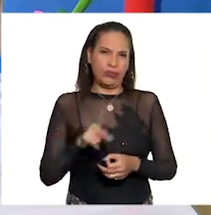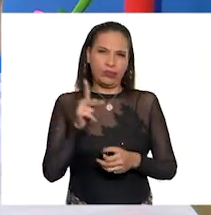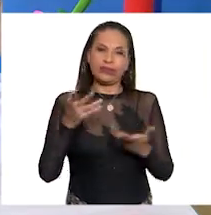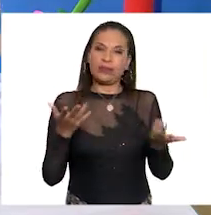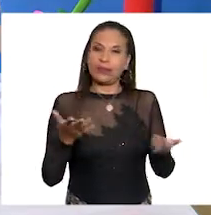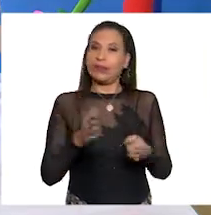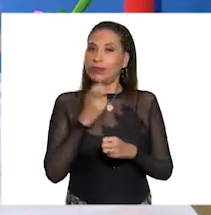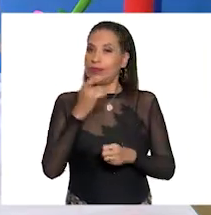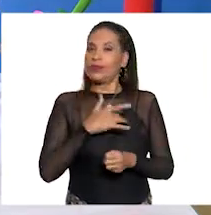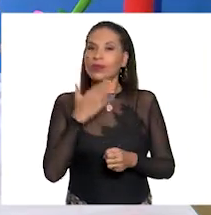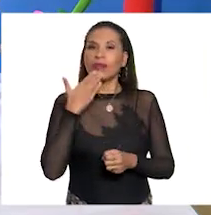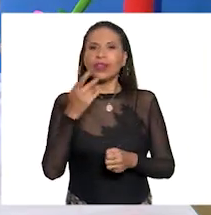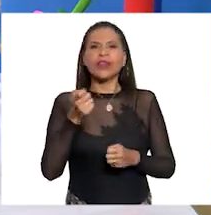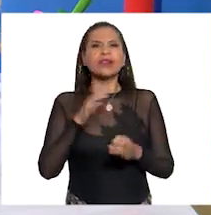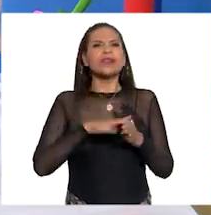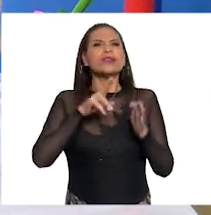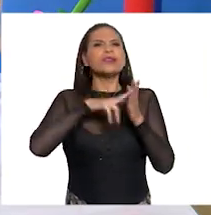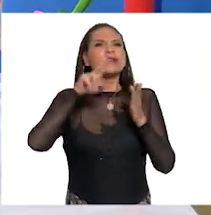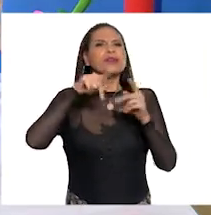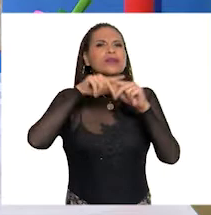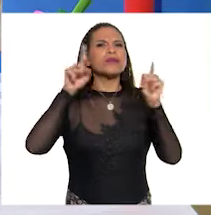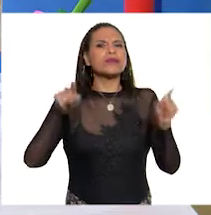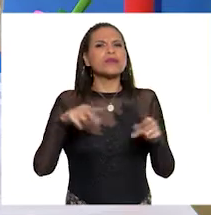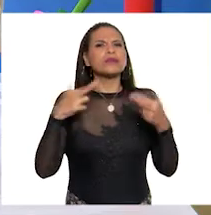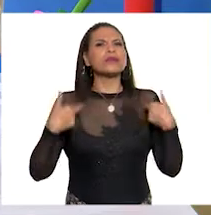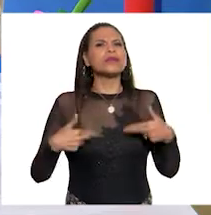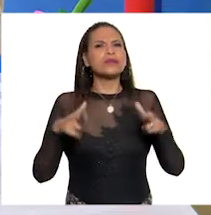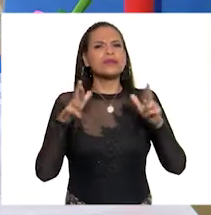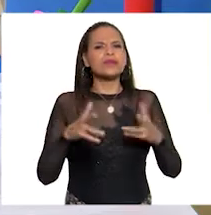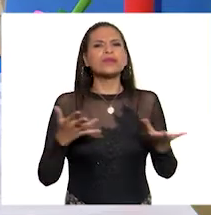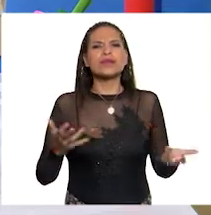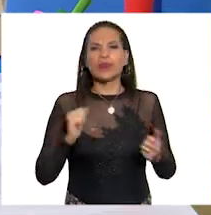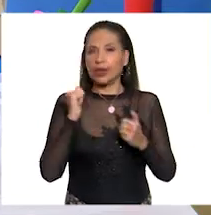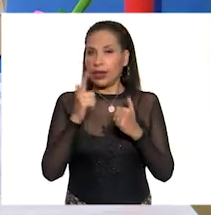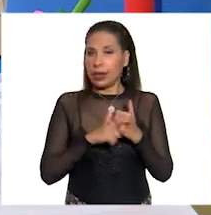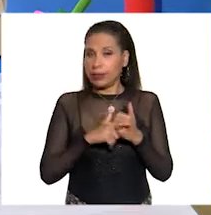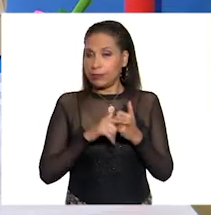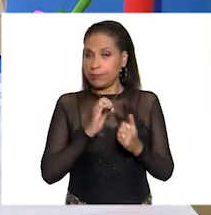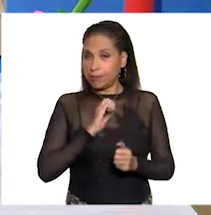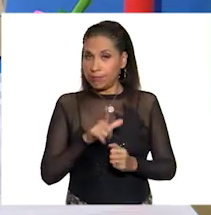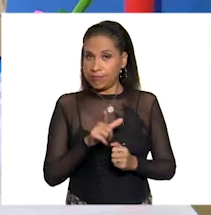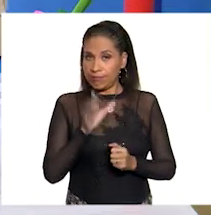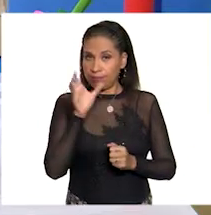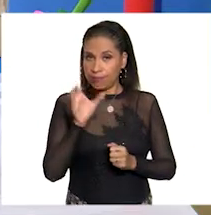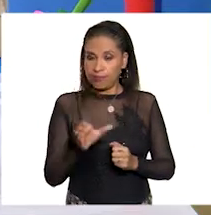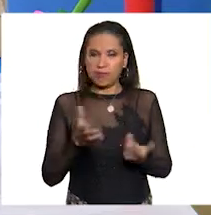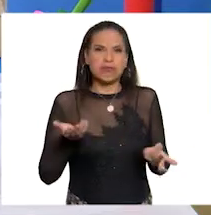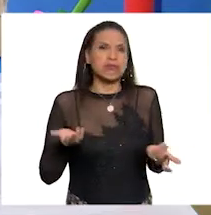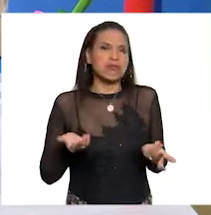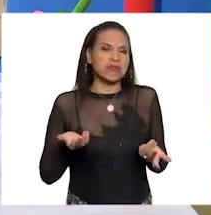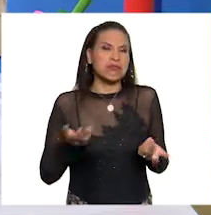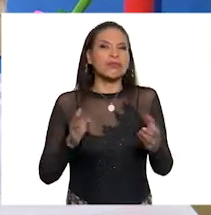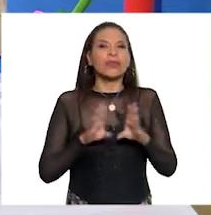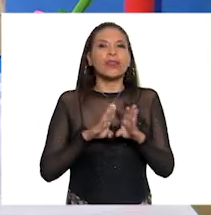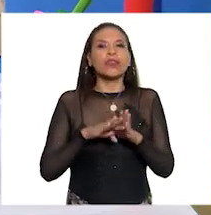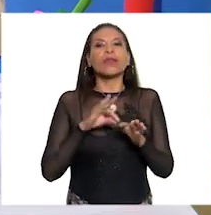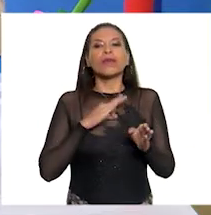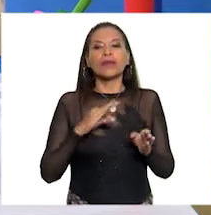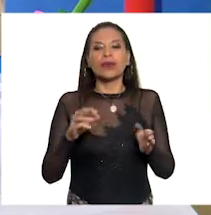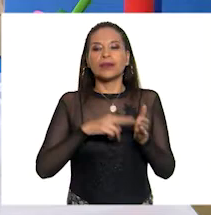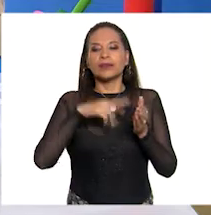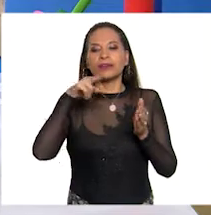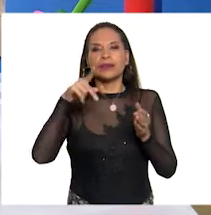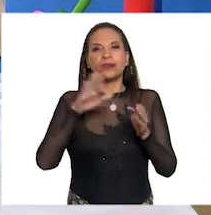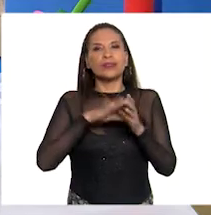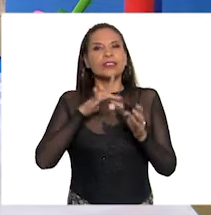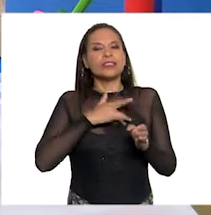sentido. Claro. ¿Y estos murales representaban algo en particular? Digo, ¿cómo se podría construir